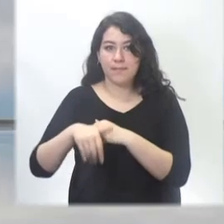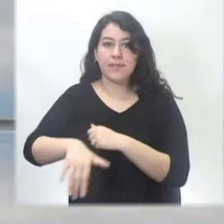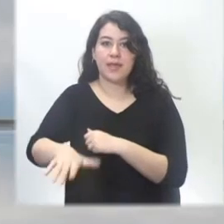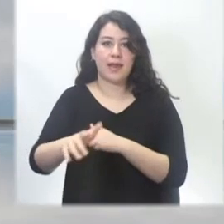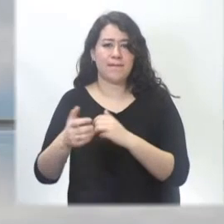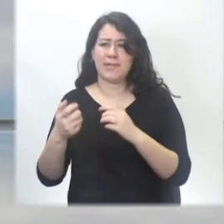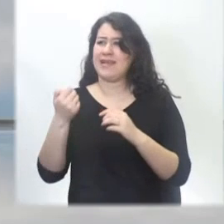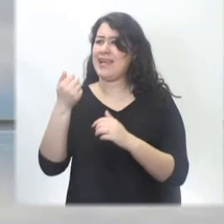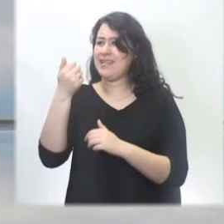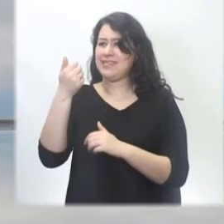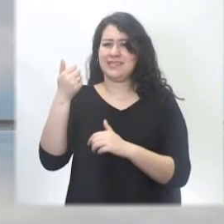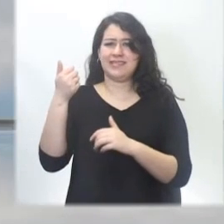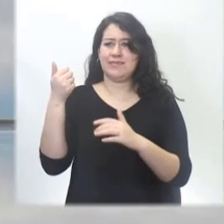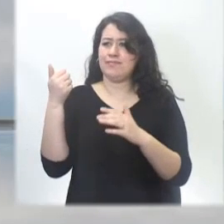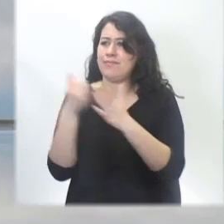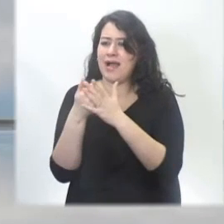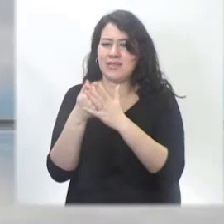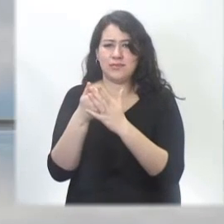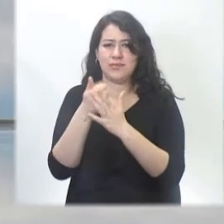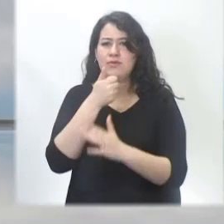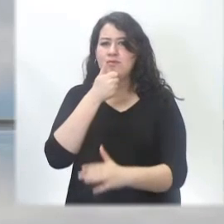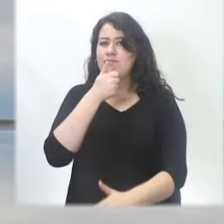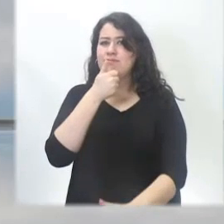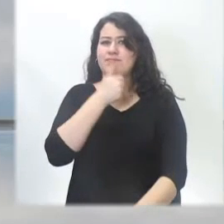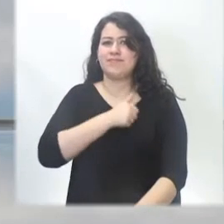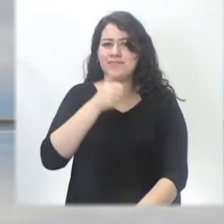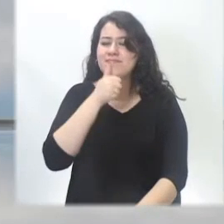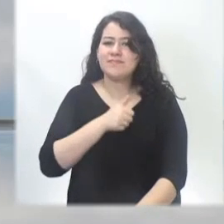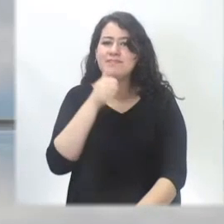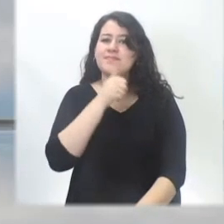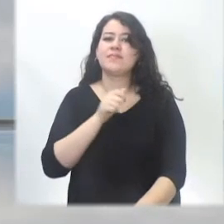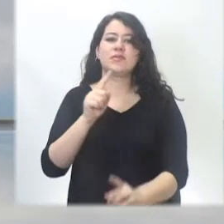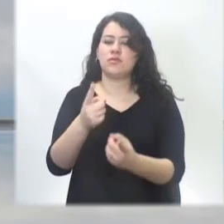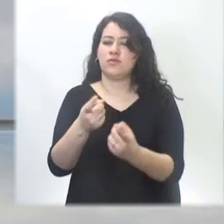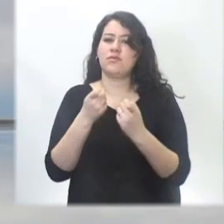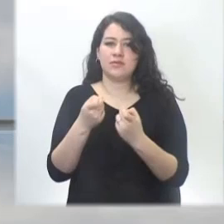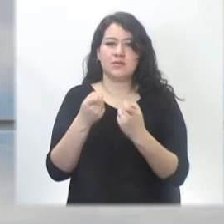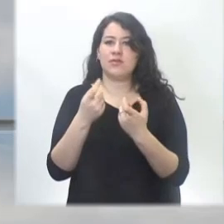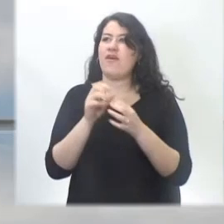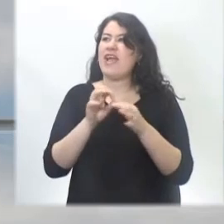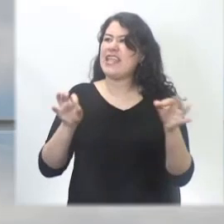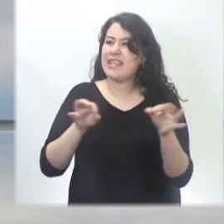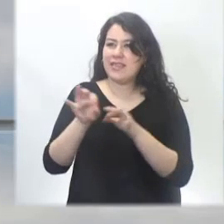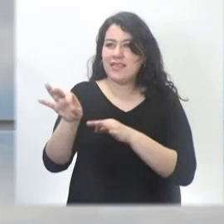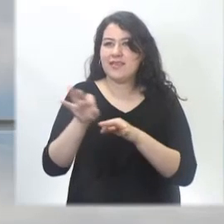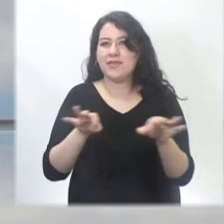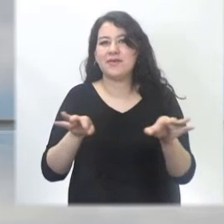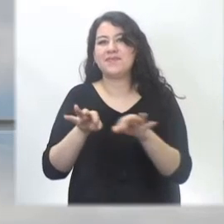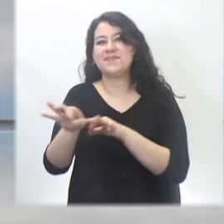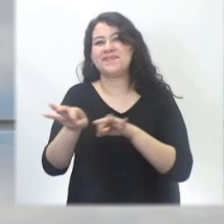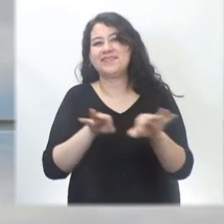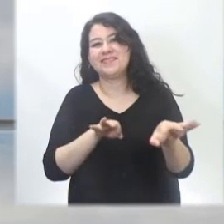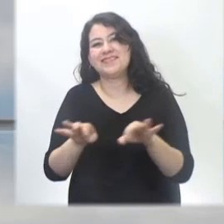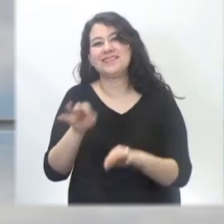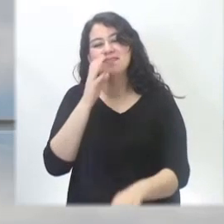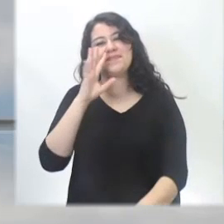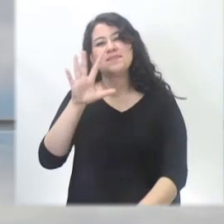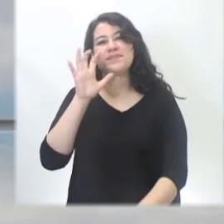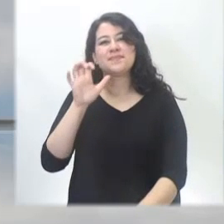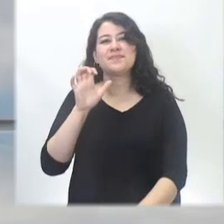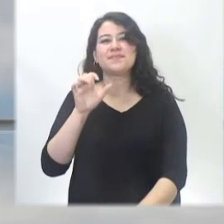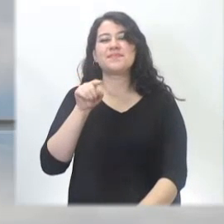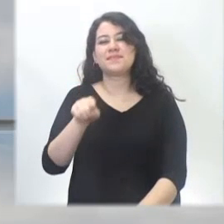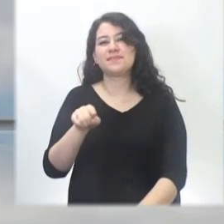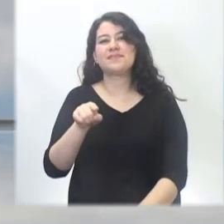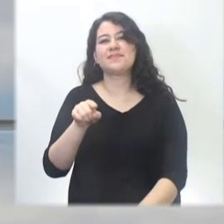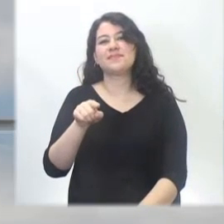de su uso. No se observa ningún elemento, por tanto, del punto de vista estratégico que se resguarde en el secreto.